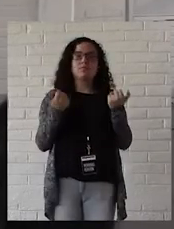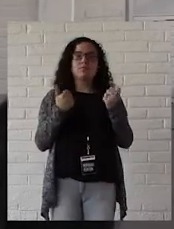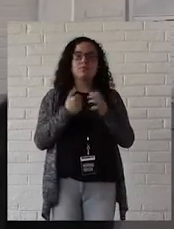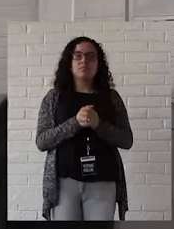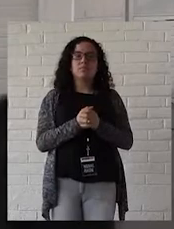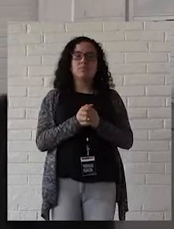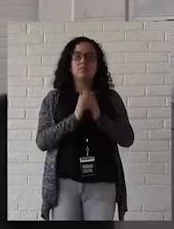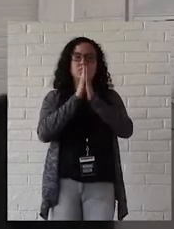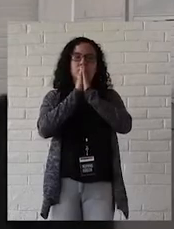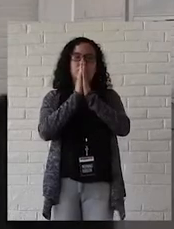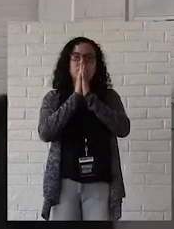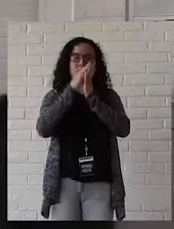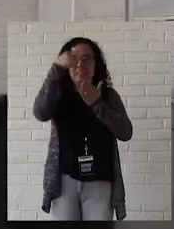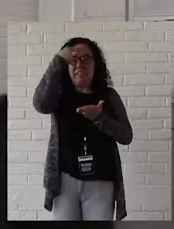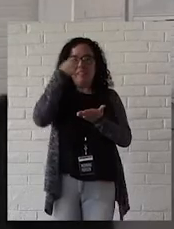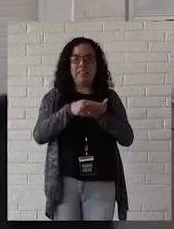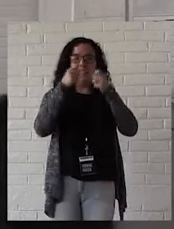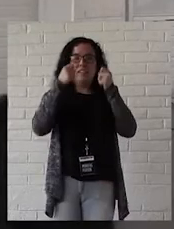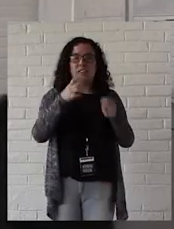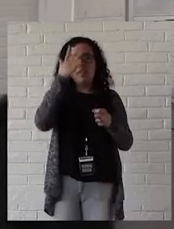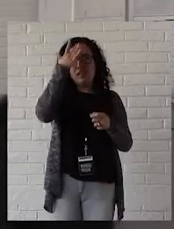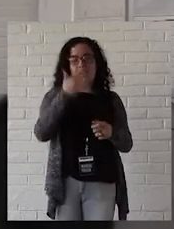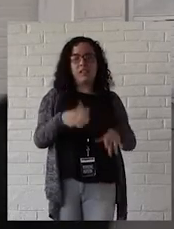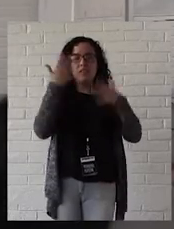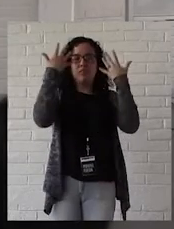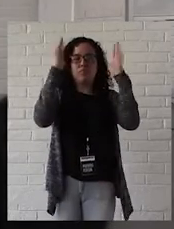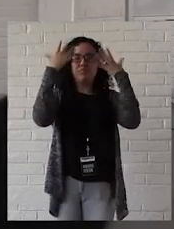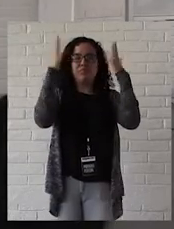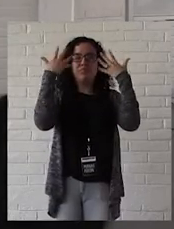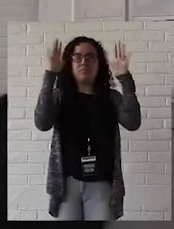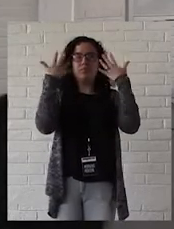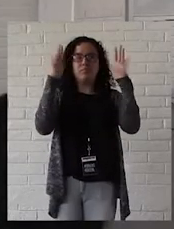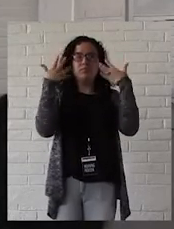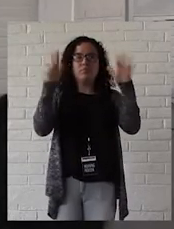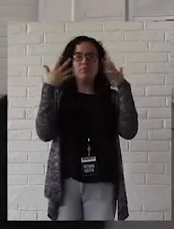Así que por favor, crean en su magia. Muchas gracias. Vamos a ver